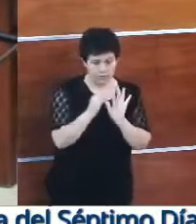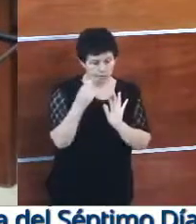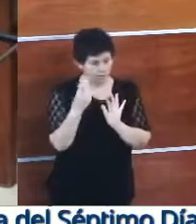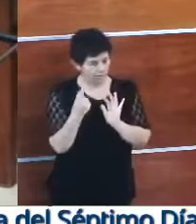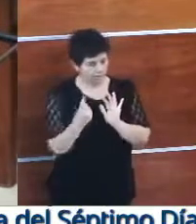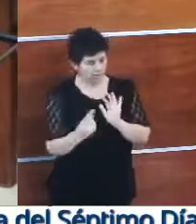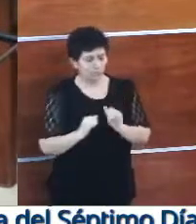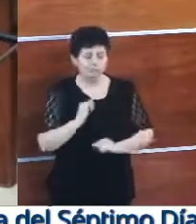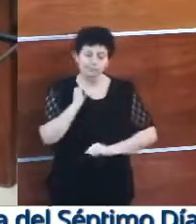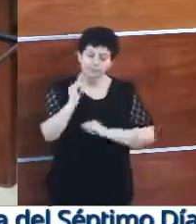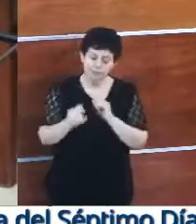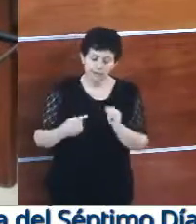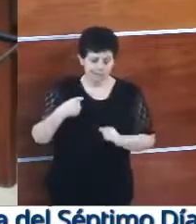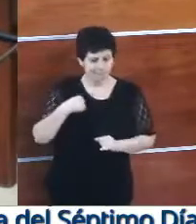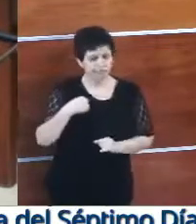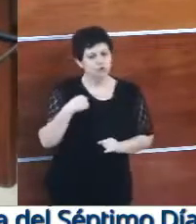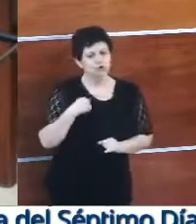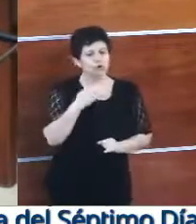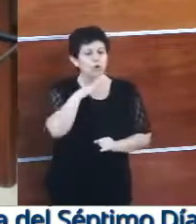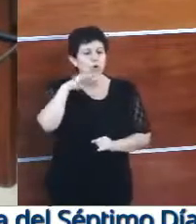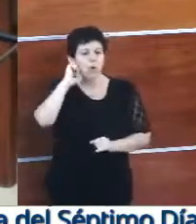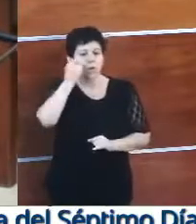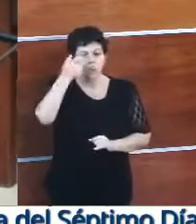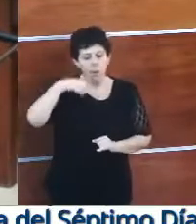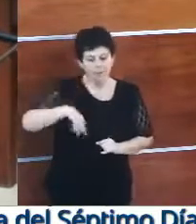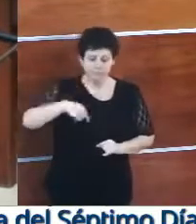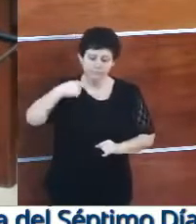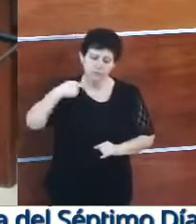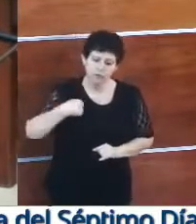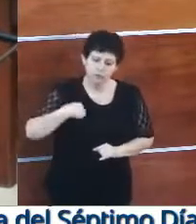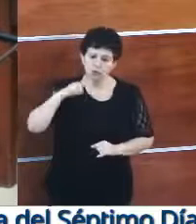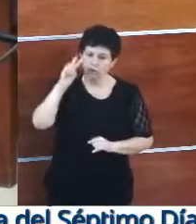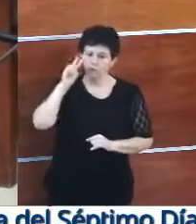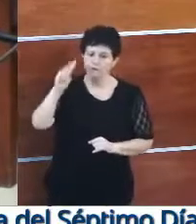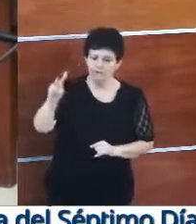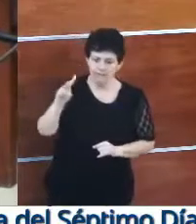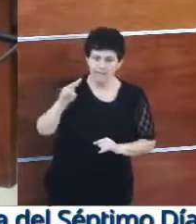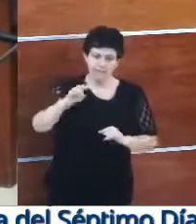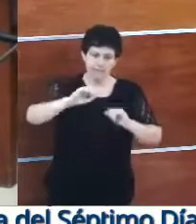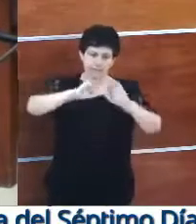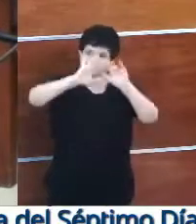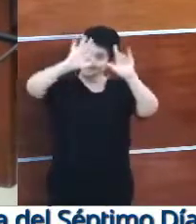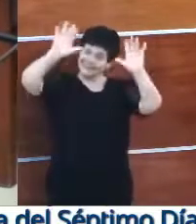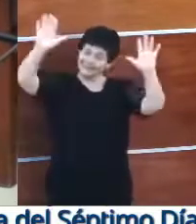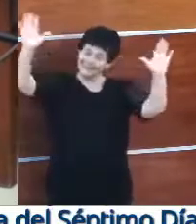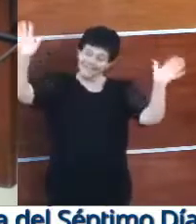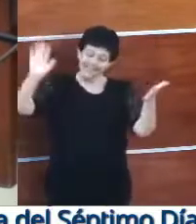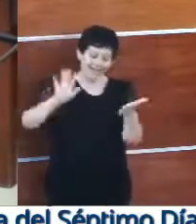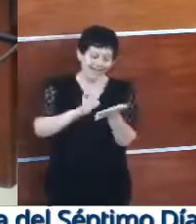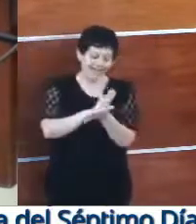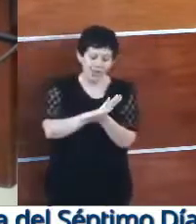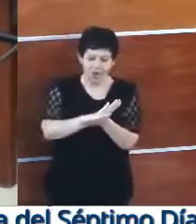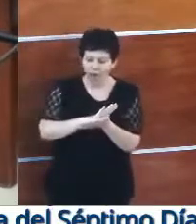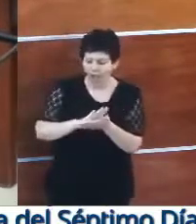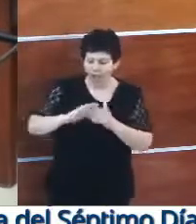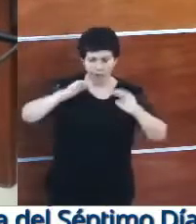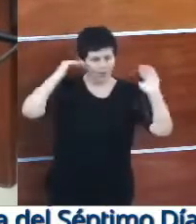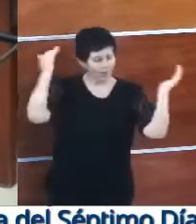Dice, yo Juan vi, ¿qué cosa? Un nuevo cielo y una nueva tierra.